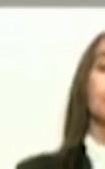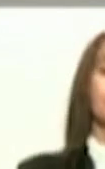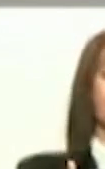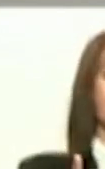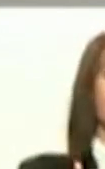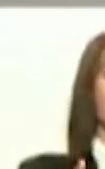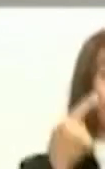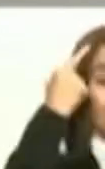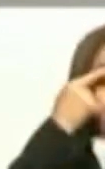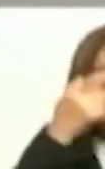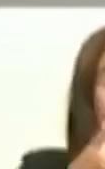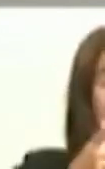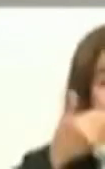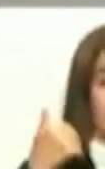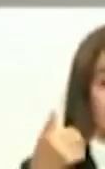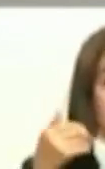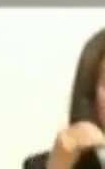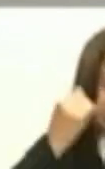por favor